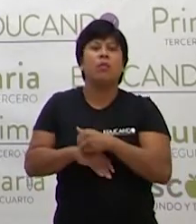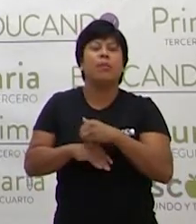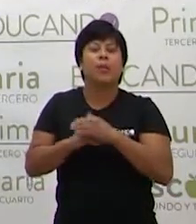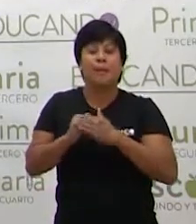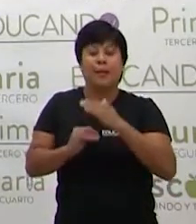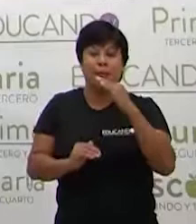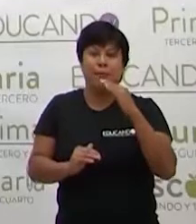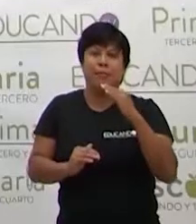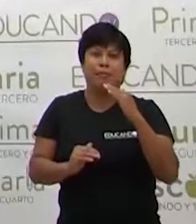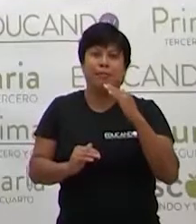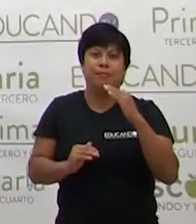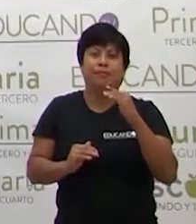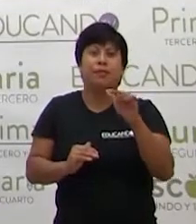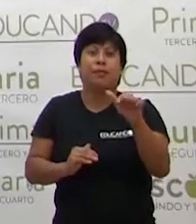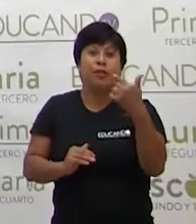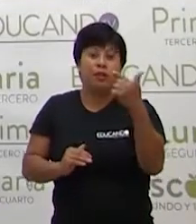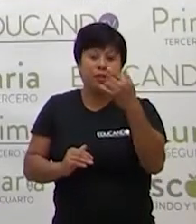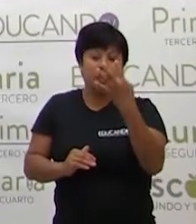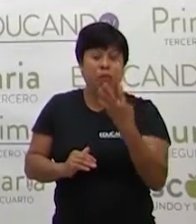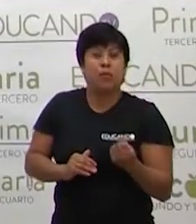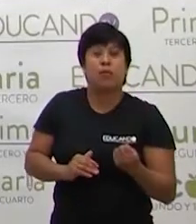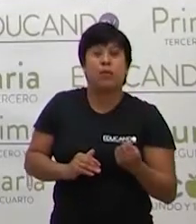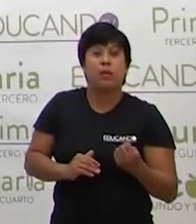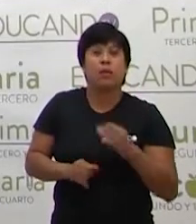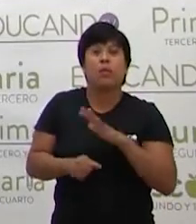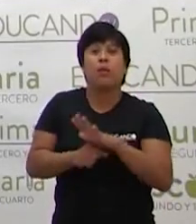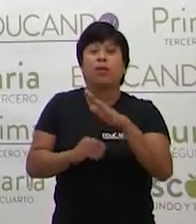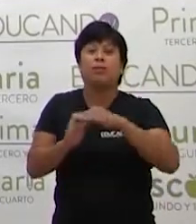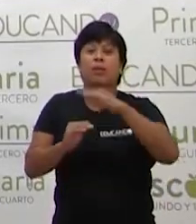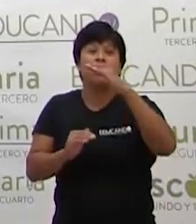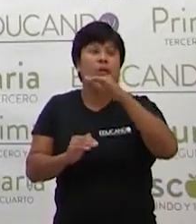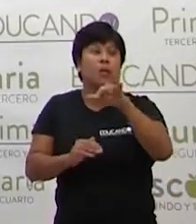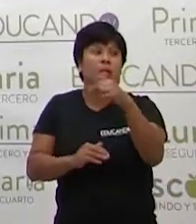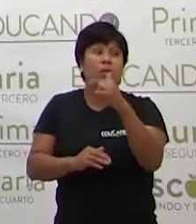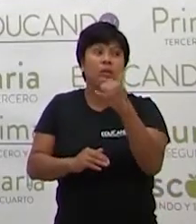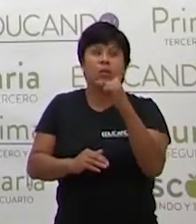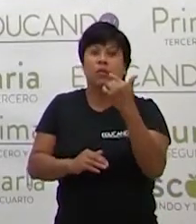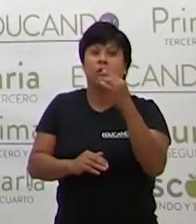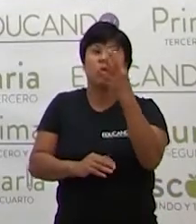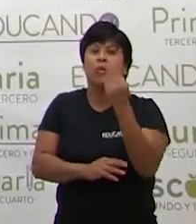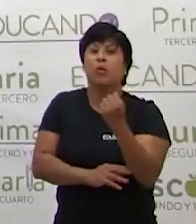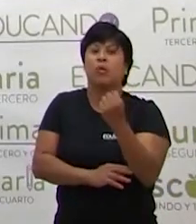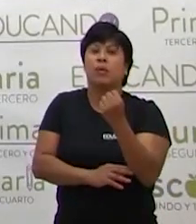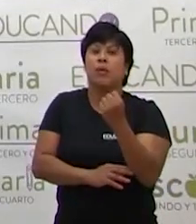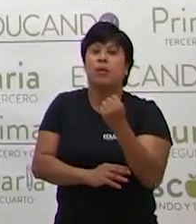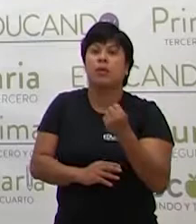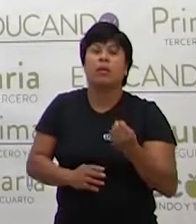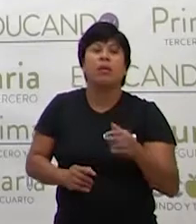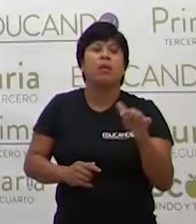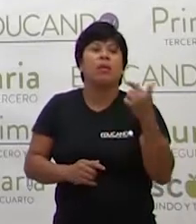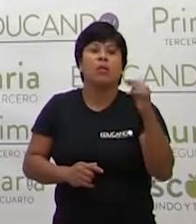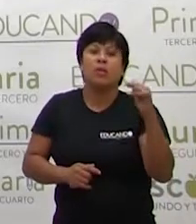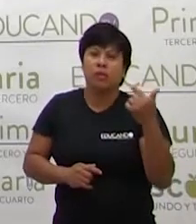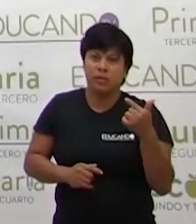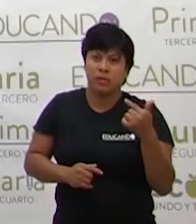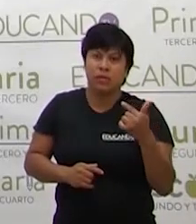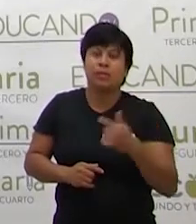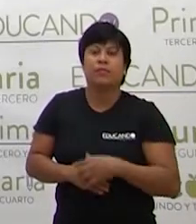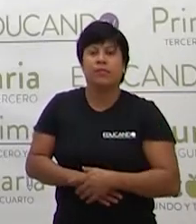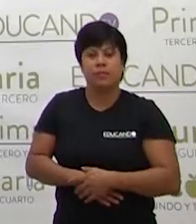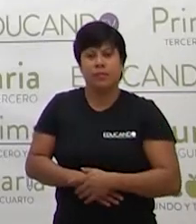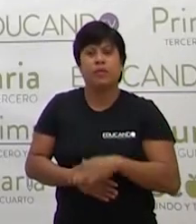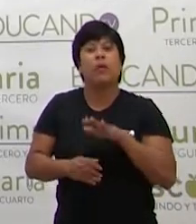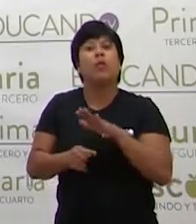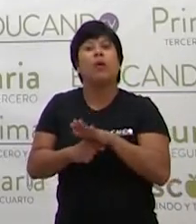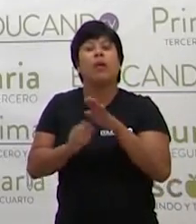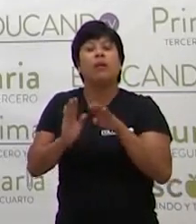mayor. 12 y 9, ¿cuál es mayor? ¿El 12 o el 9? Pues el 12. ¿Y